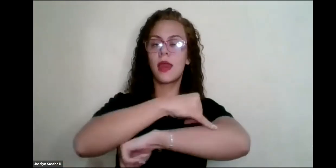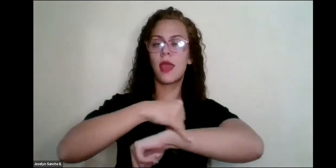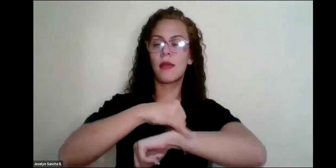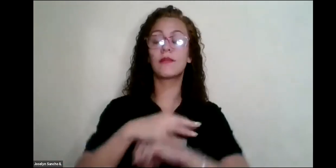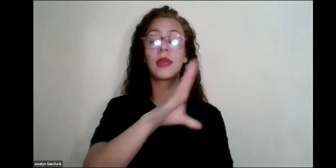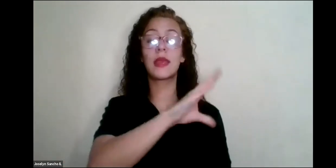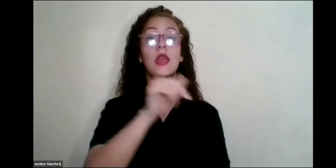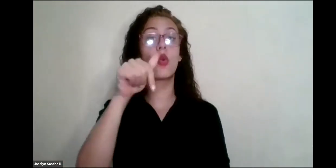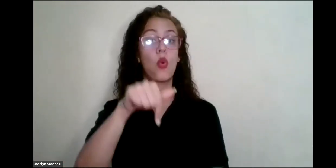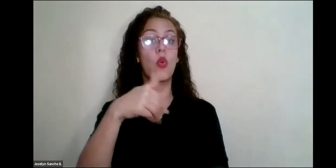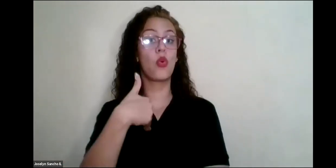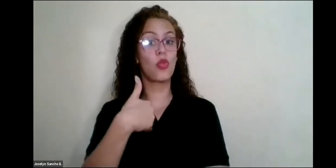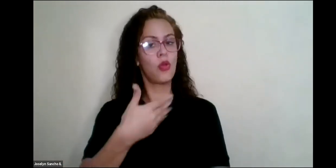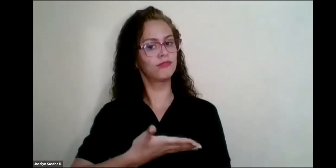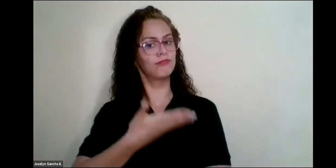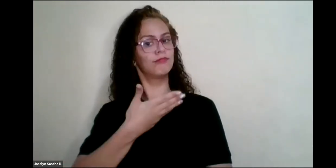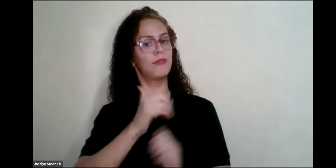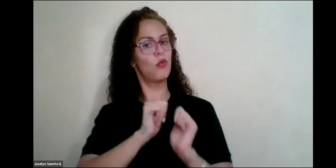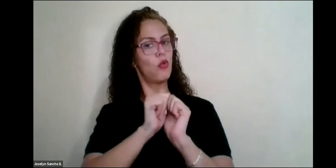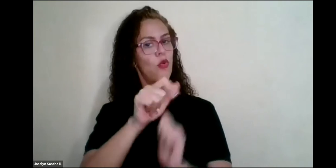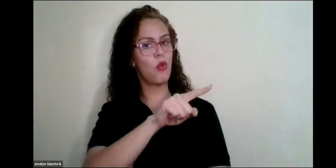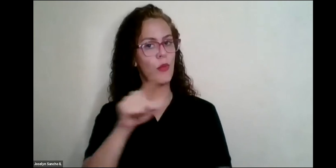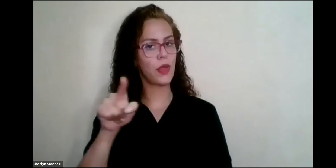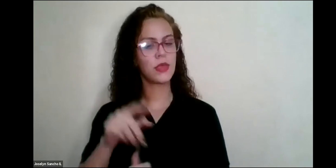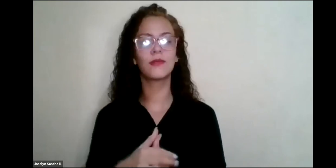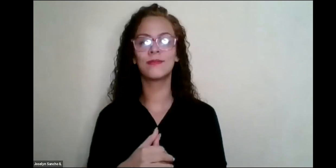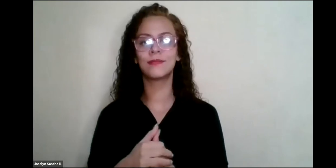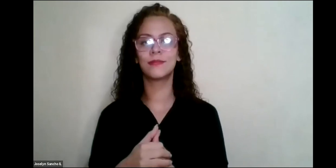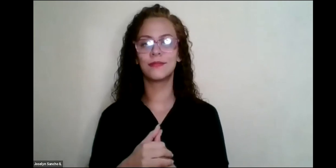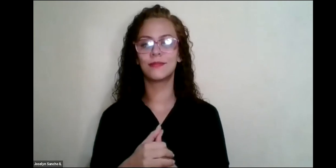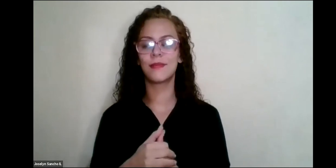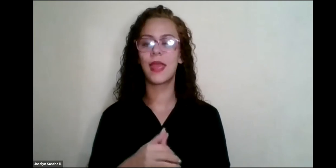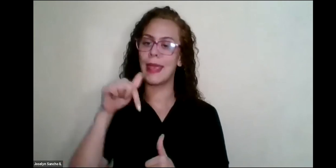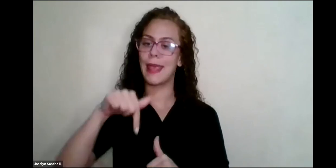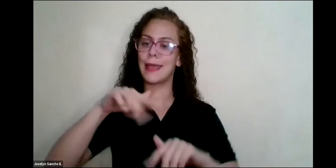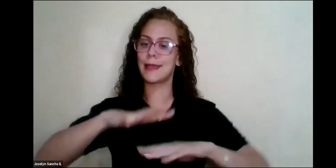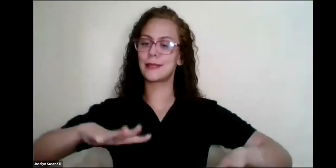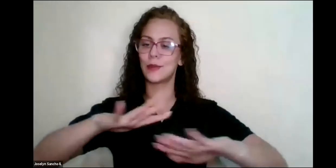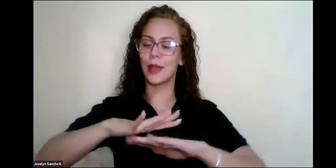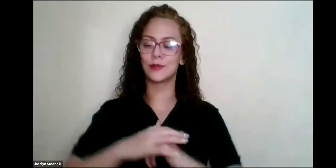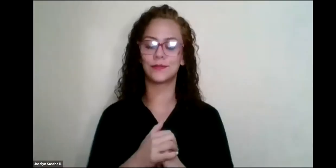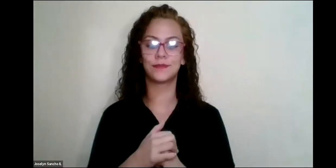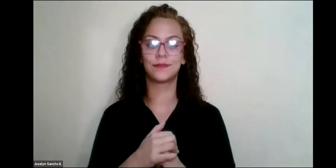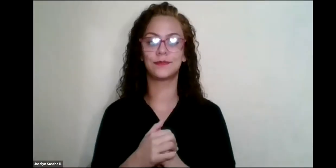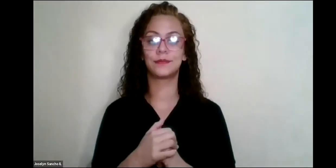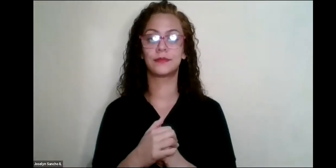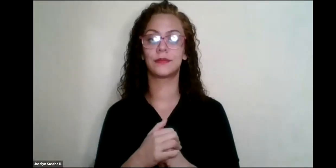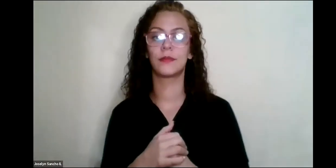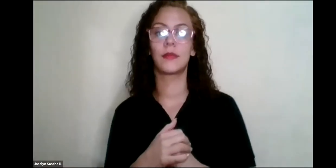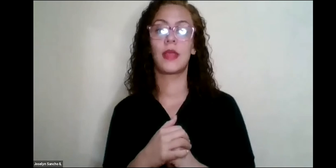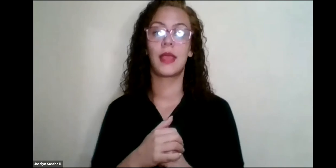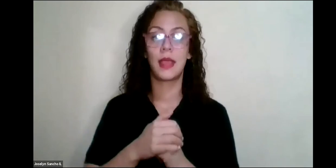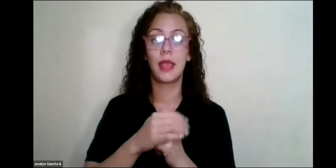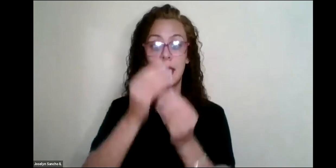y hoy tendré el gusto de acompañarlos en este espacio. Les informamos que